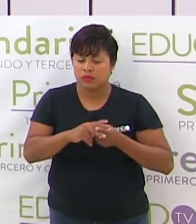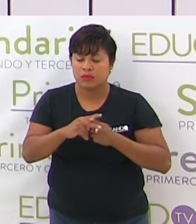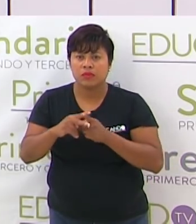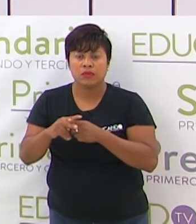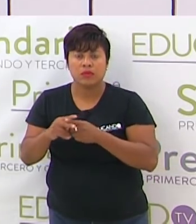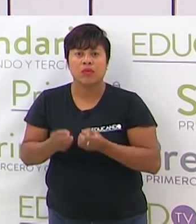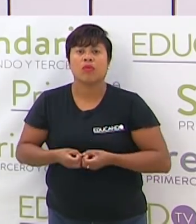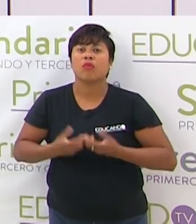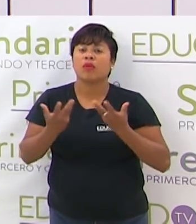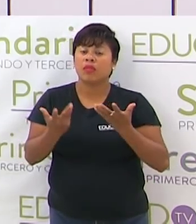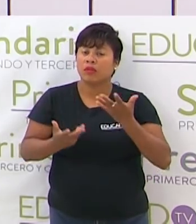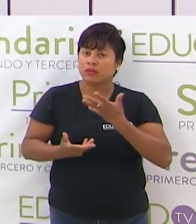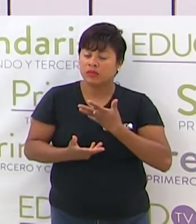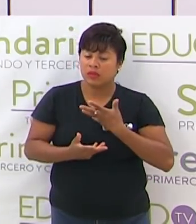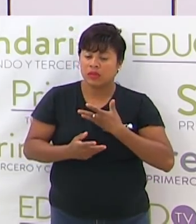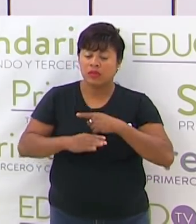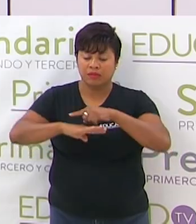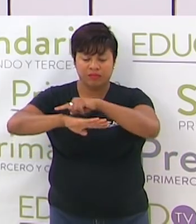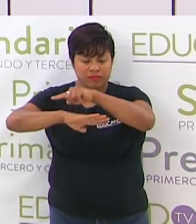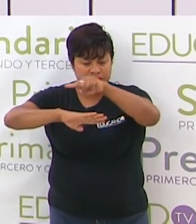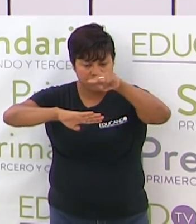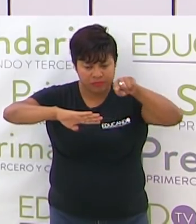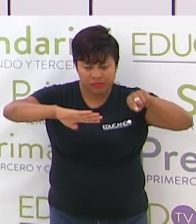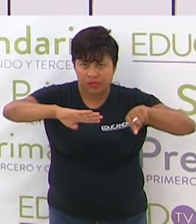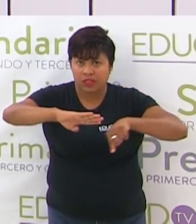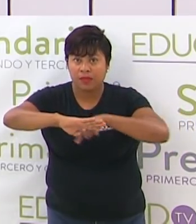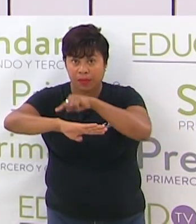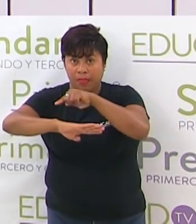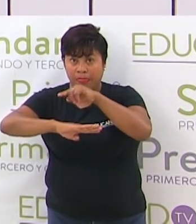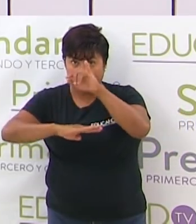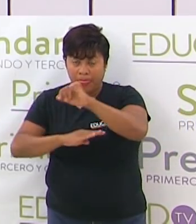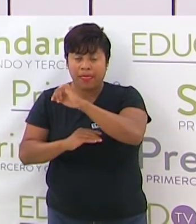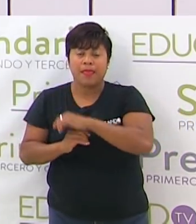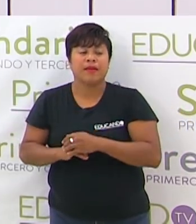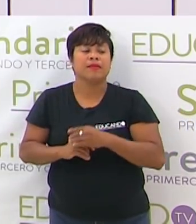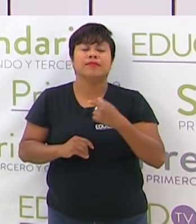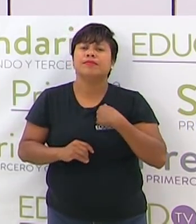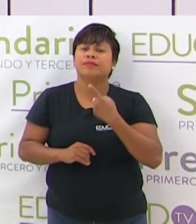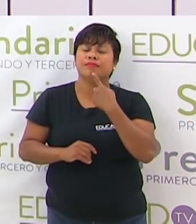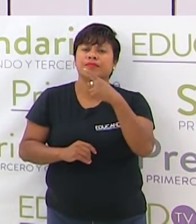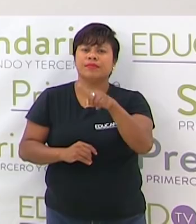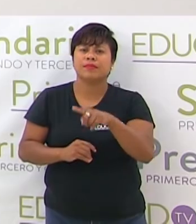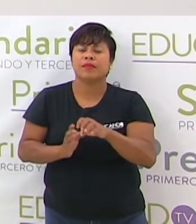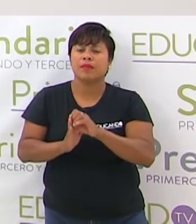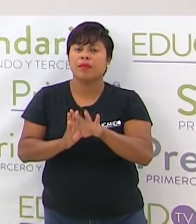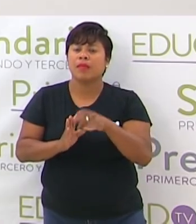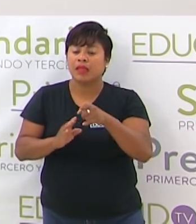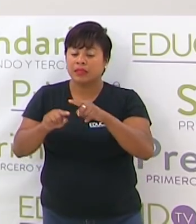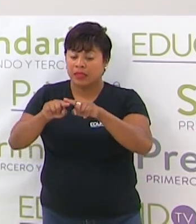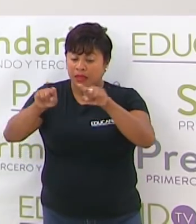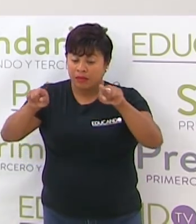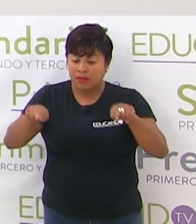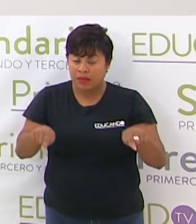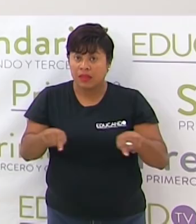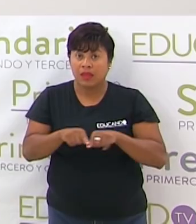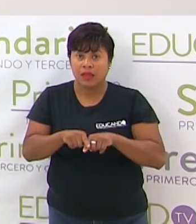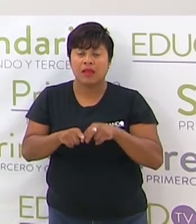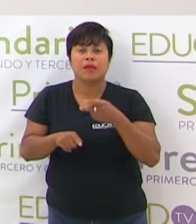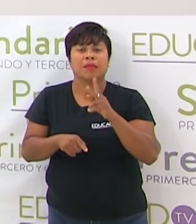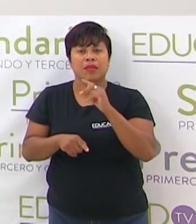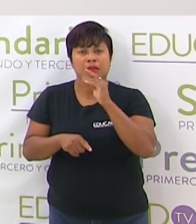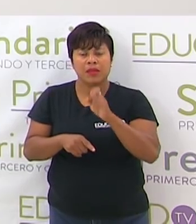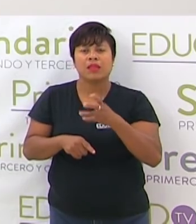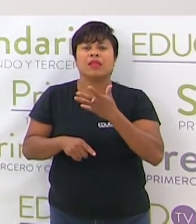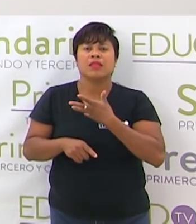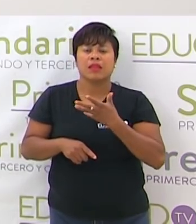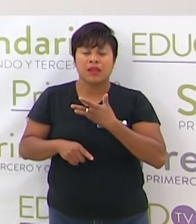contando cuántos tiene alrededor, ¿sí? Yo te decía que es lo que limita, pero también le puedes decir que